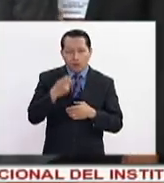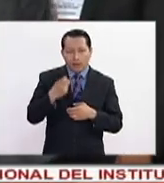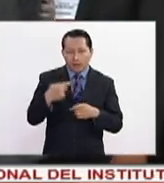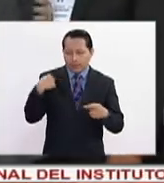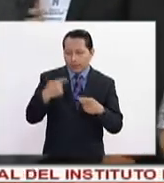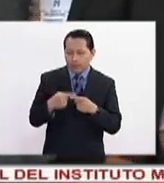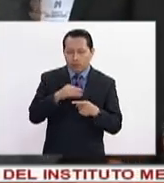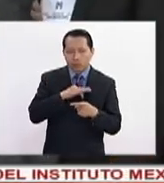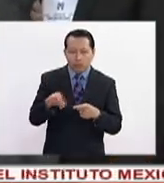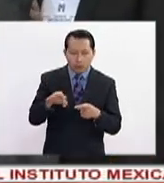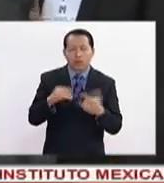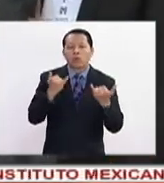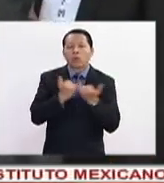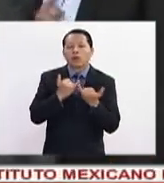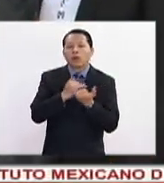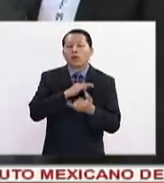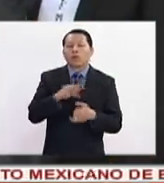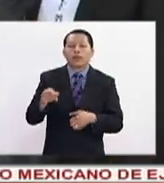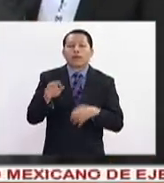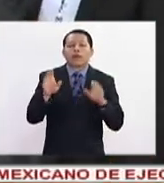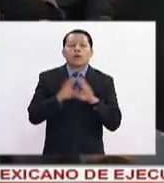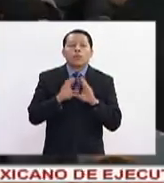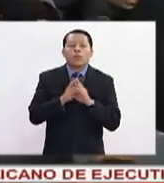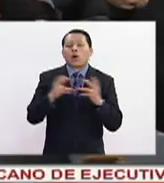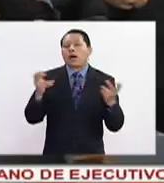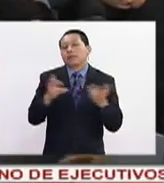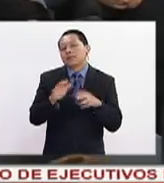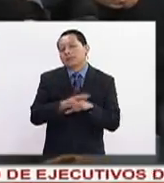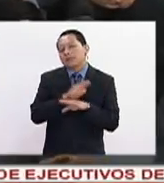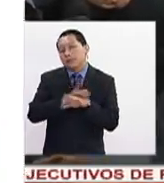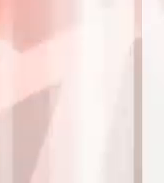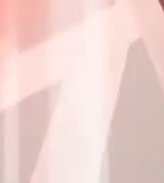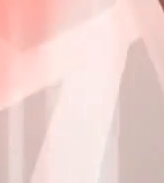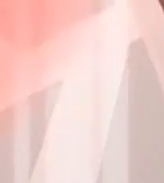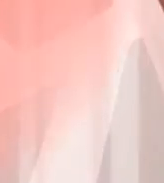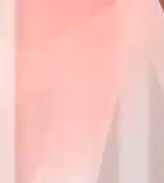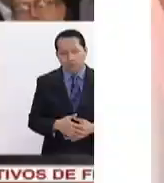Sin embargo, no descartó que se vayan a realizar cambios.